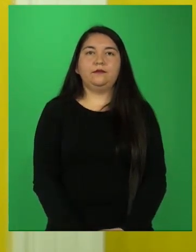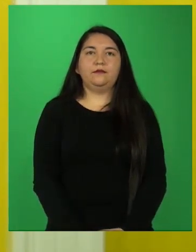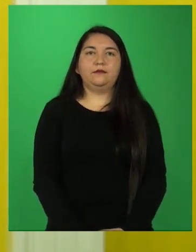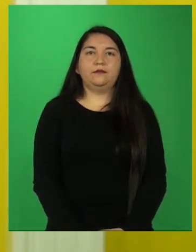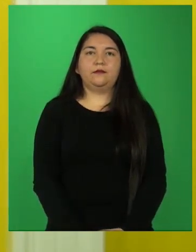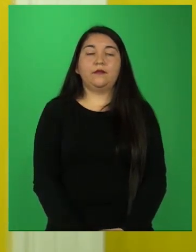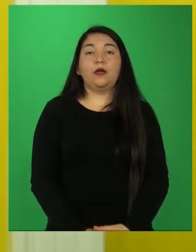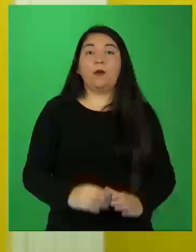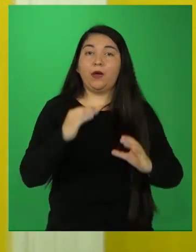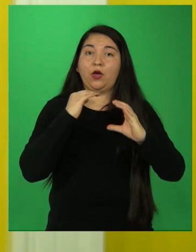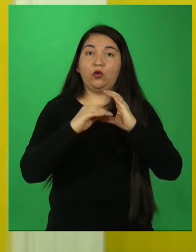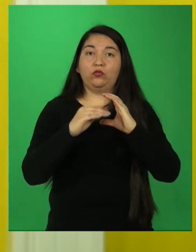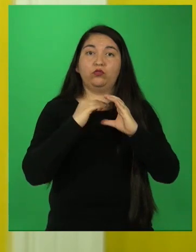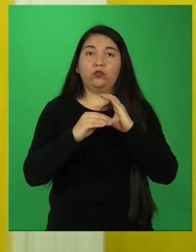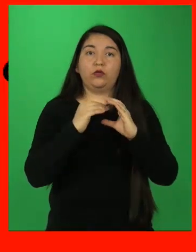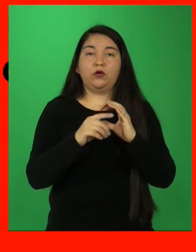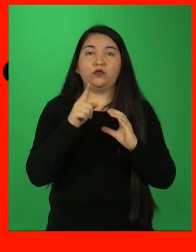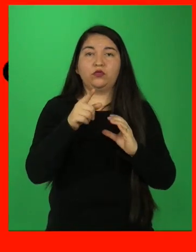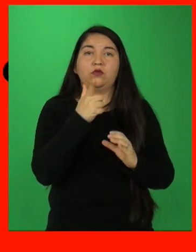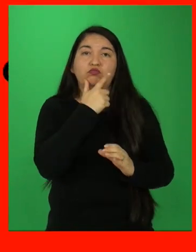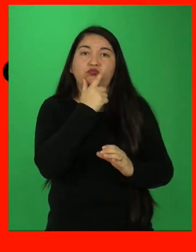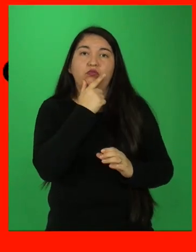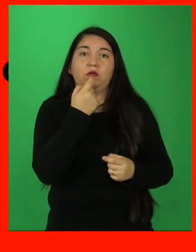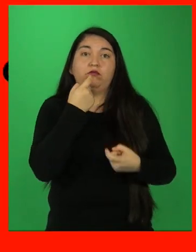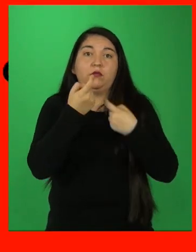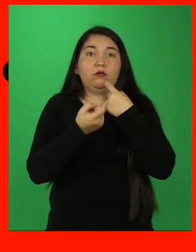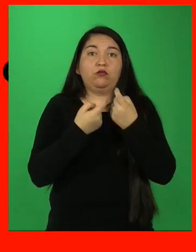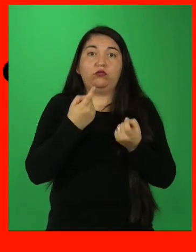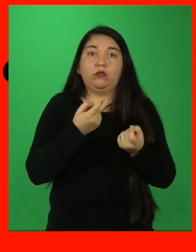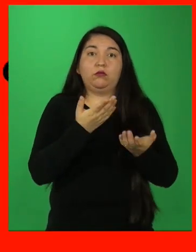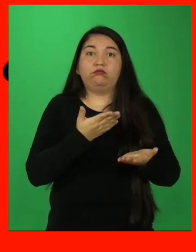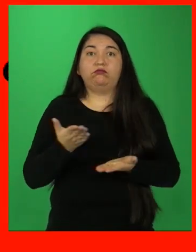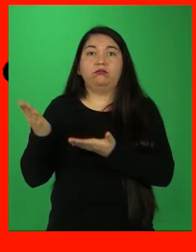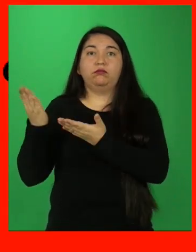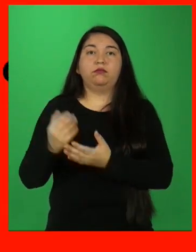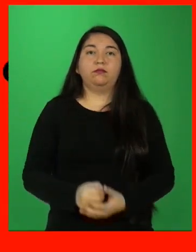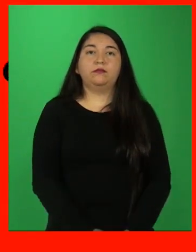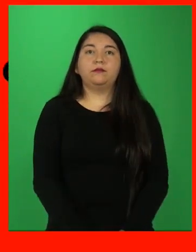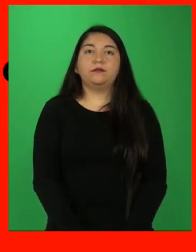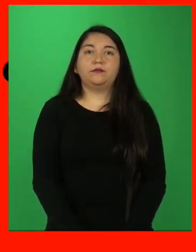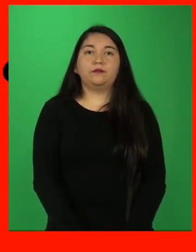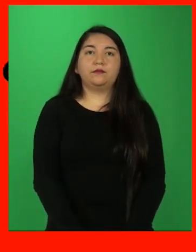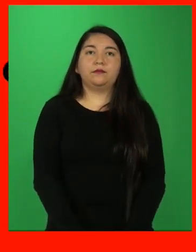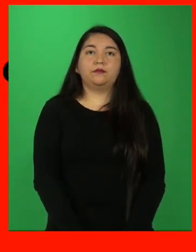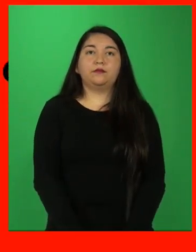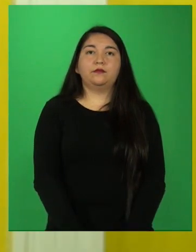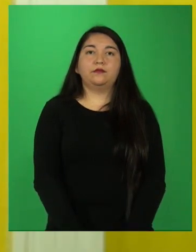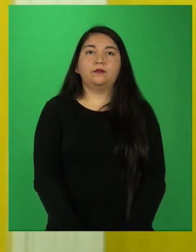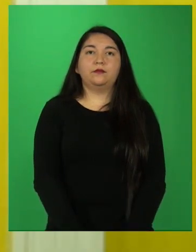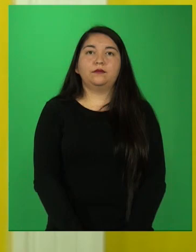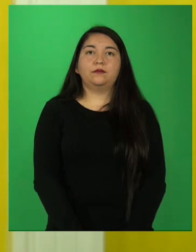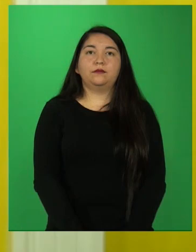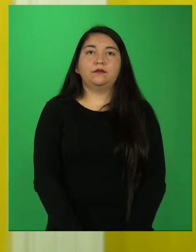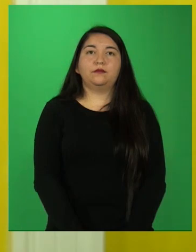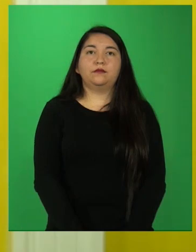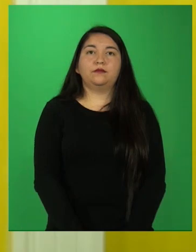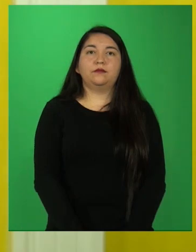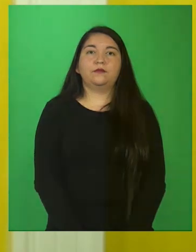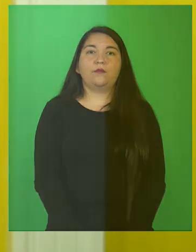y les dejo mi correo en caso de tener alguna duda o consulta acerca del tema que vimos hoy.